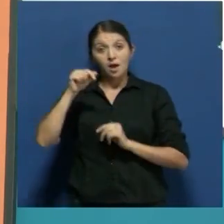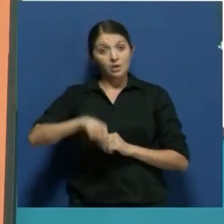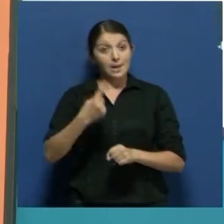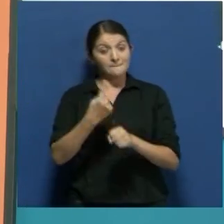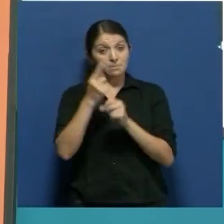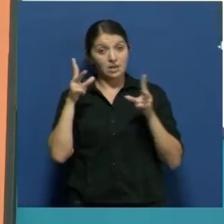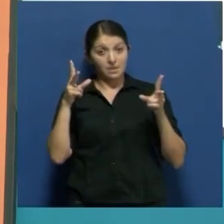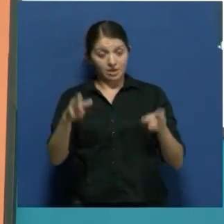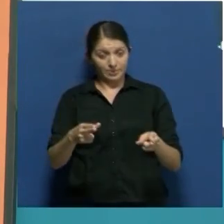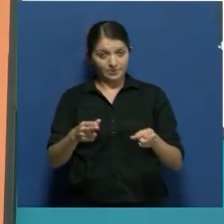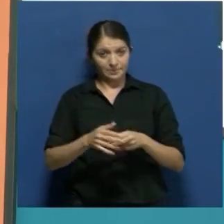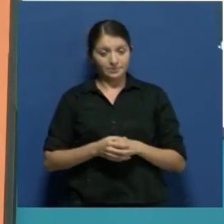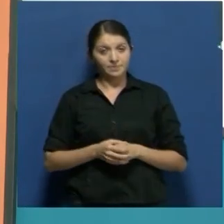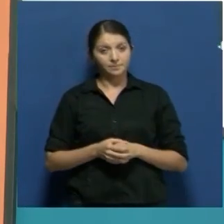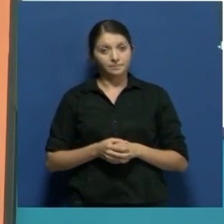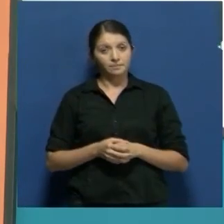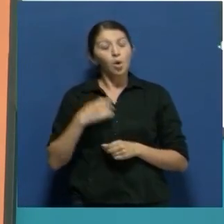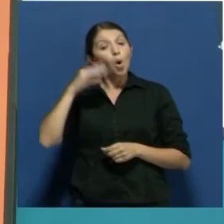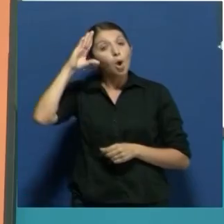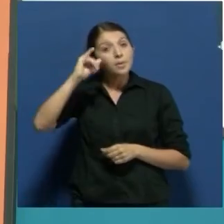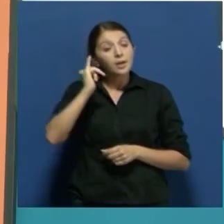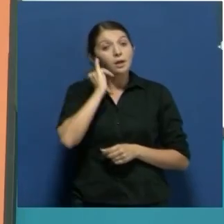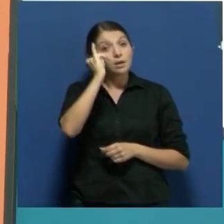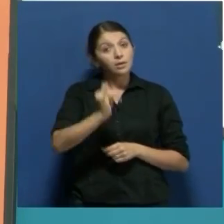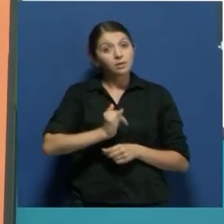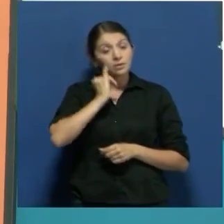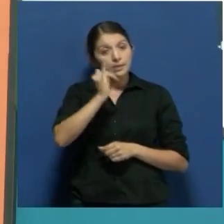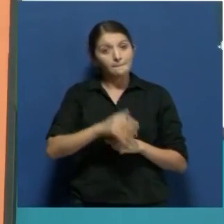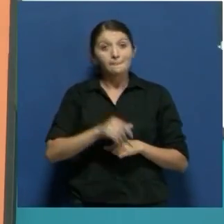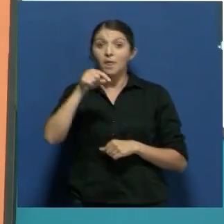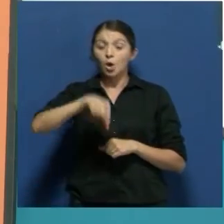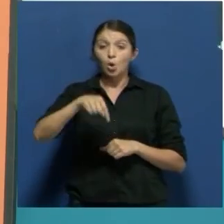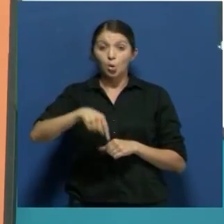primera pausa en Unidiversidad Noticias. Me olvidé de decir en los avances del principio que hoy